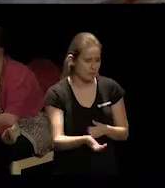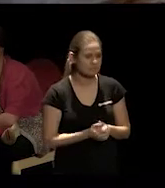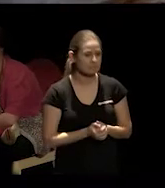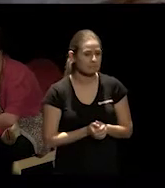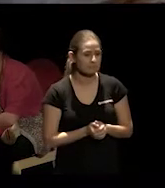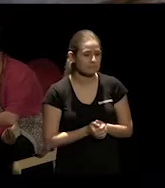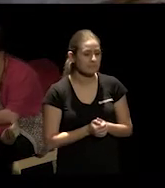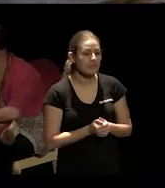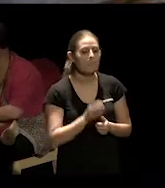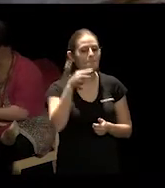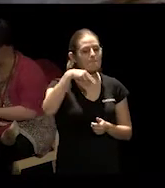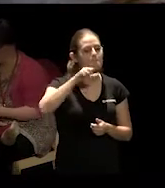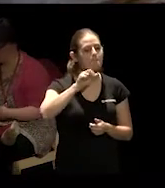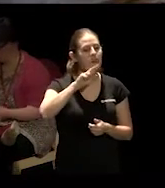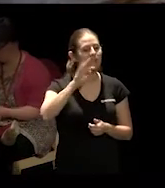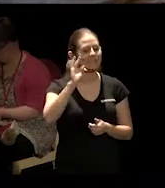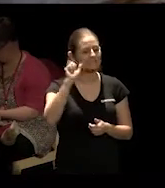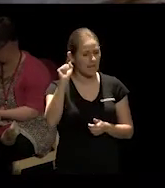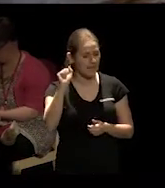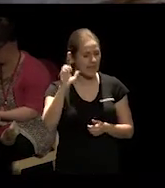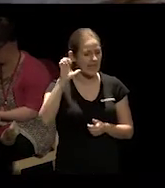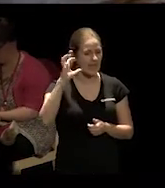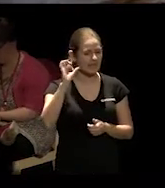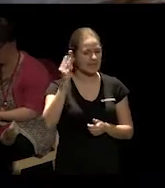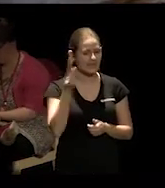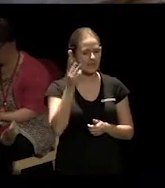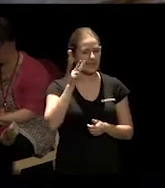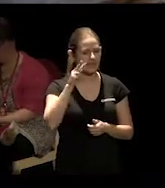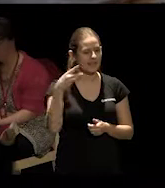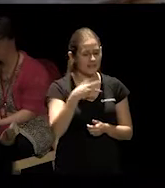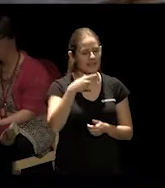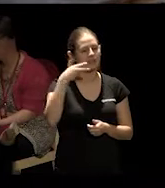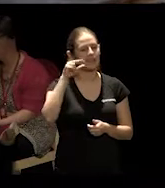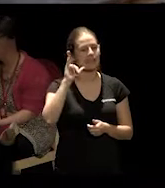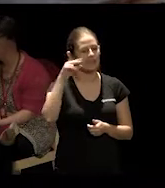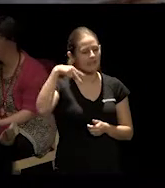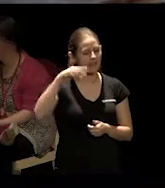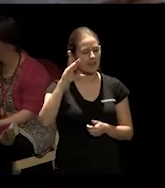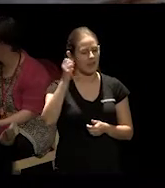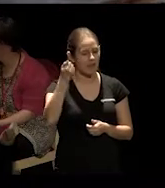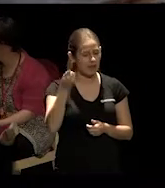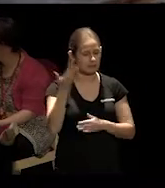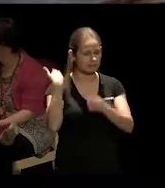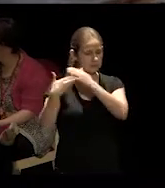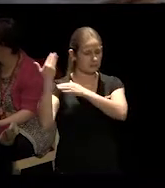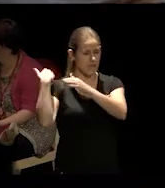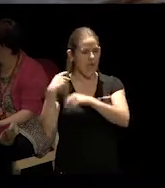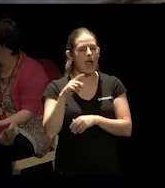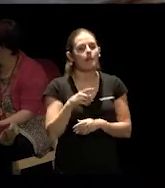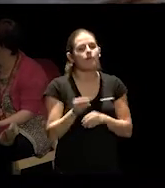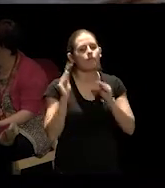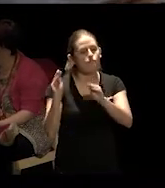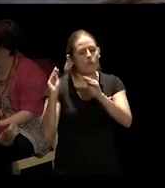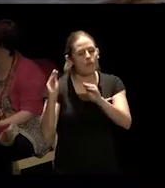Marta Esquinca se formó en la década de los años 50 en Montevideo con la